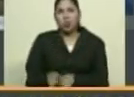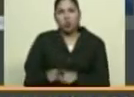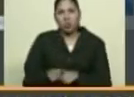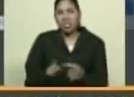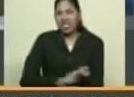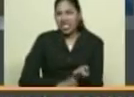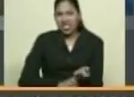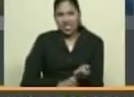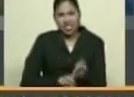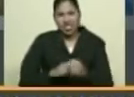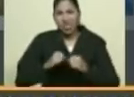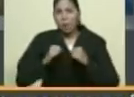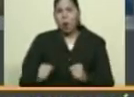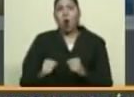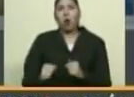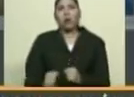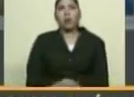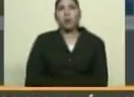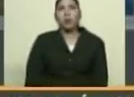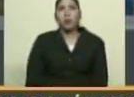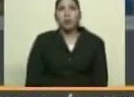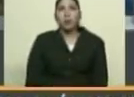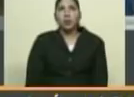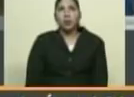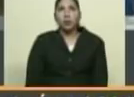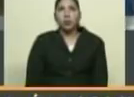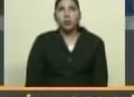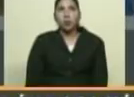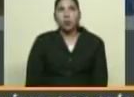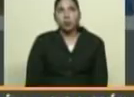No lo dejemos solo en esto. No lo dejemos solo.